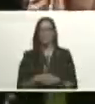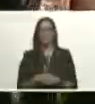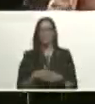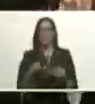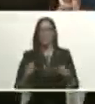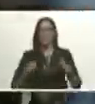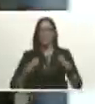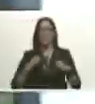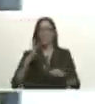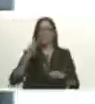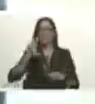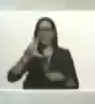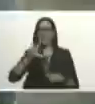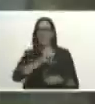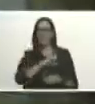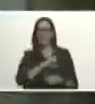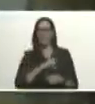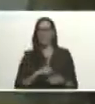enero.